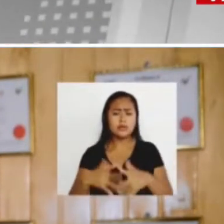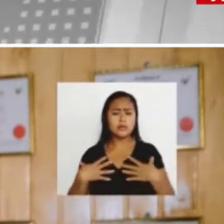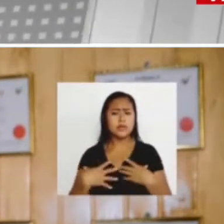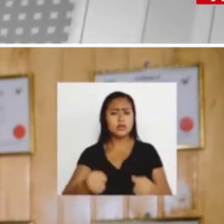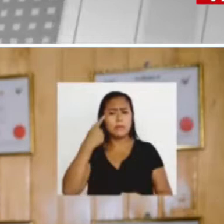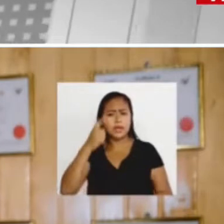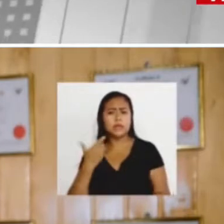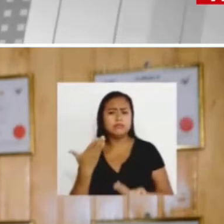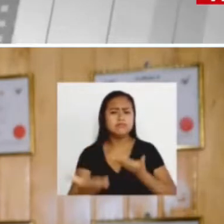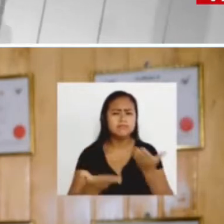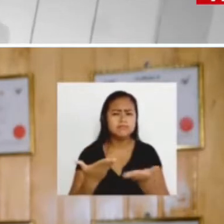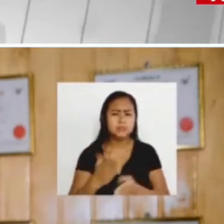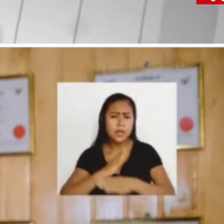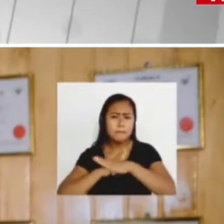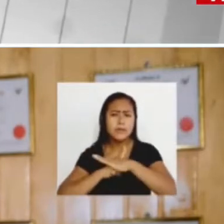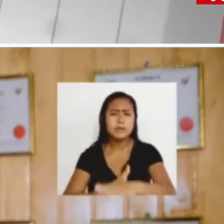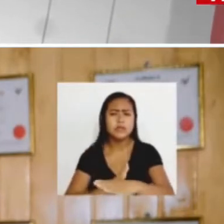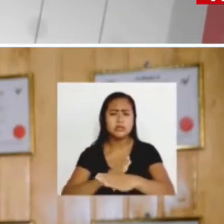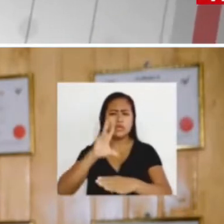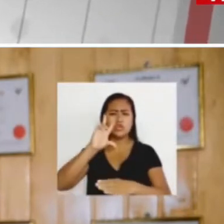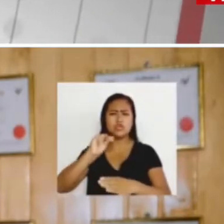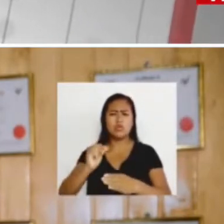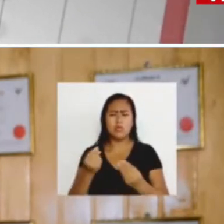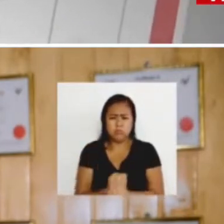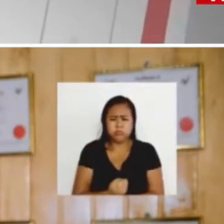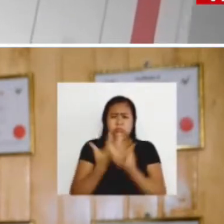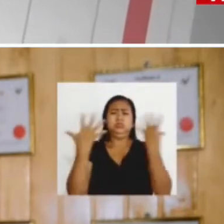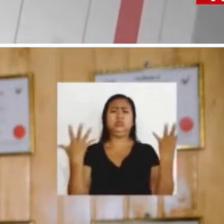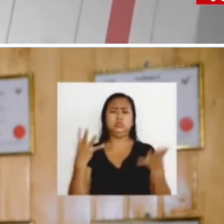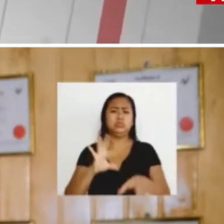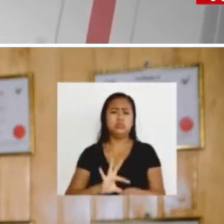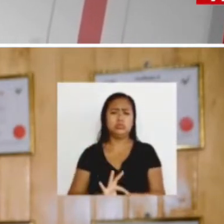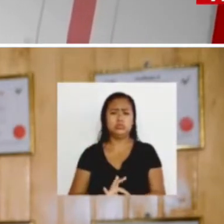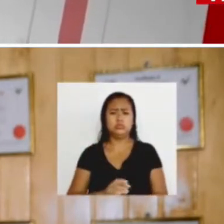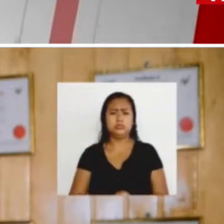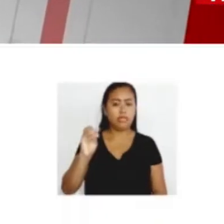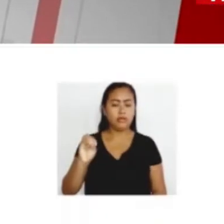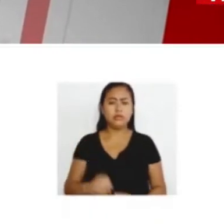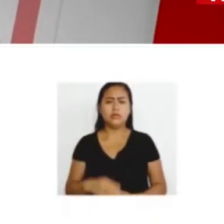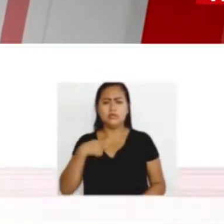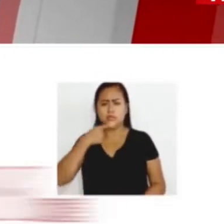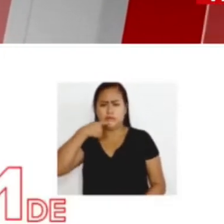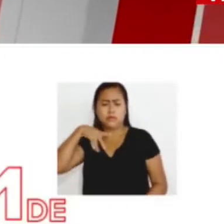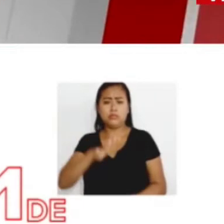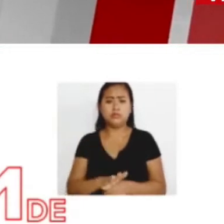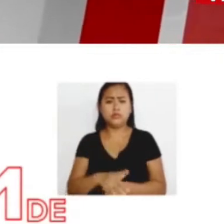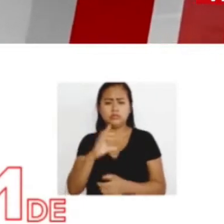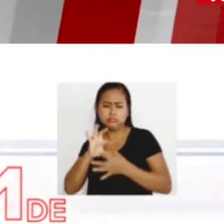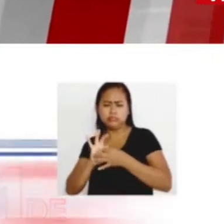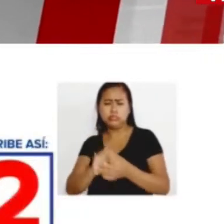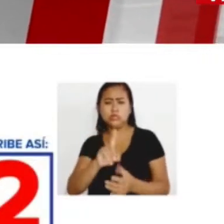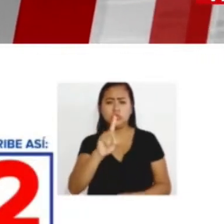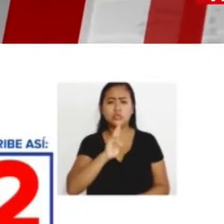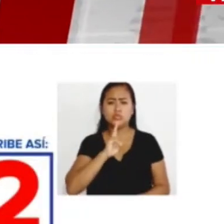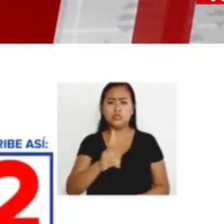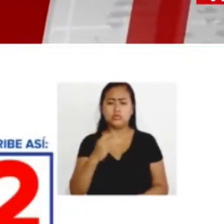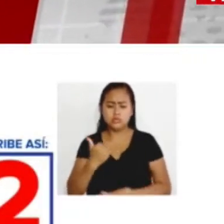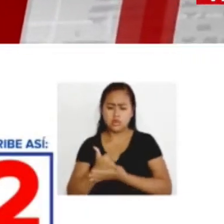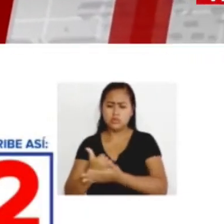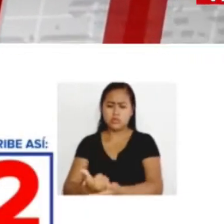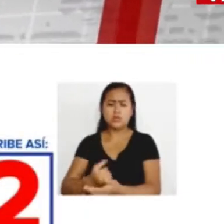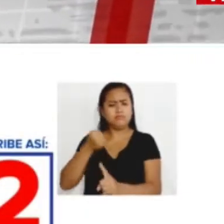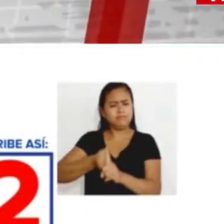para que trabajen la tierra. Entonces, ¿qué ha sucedido? Mucha gente malintencionada de acá de Iquitos y también de